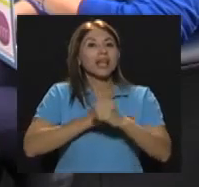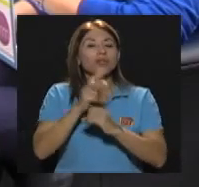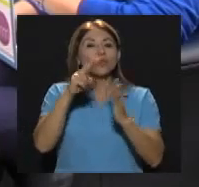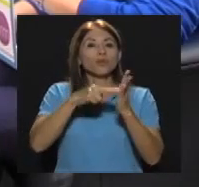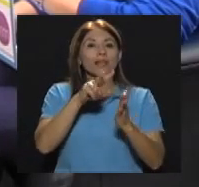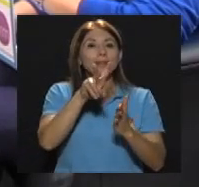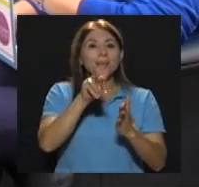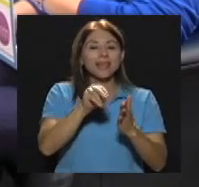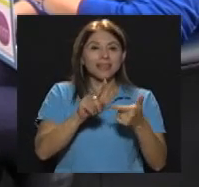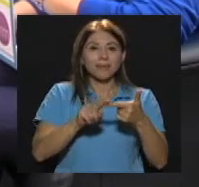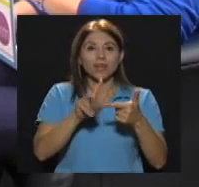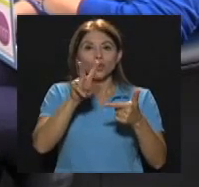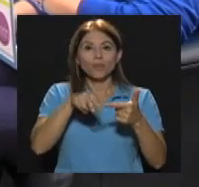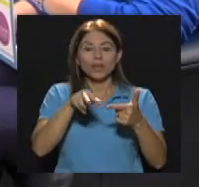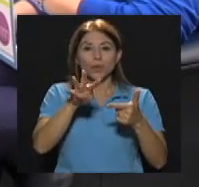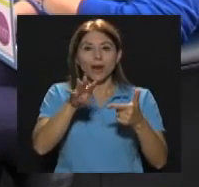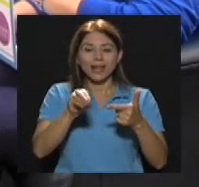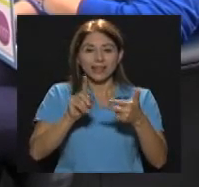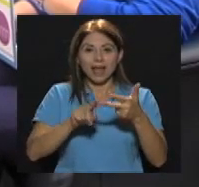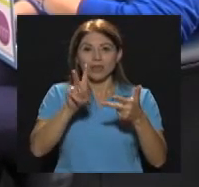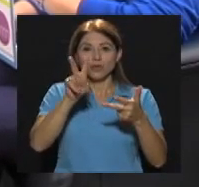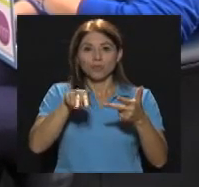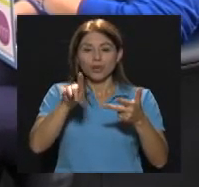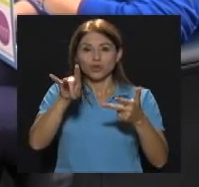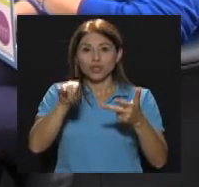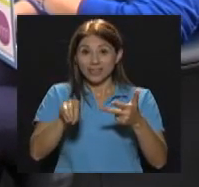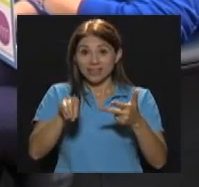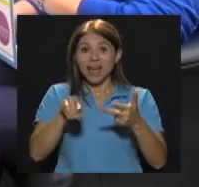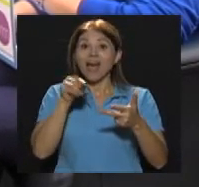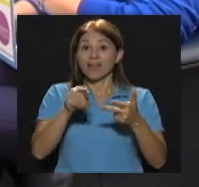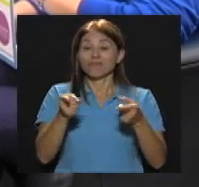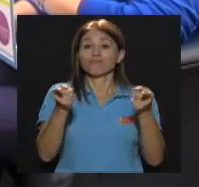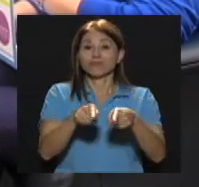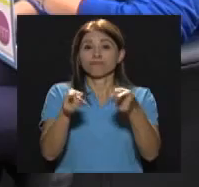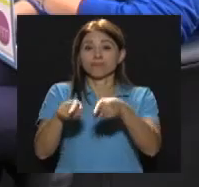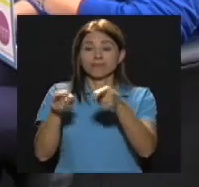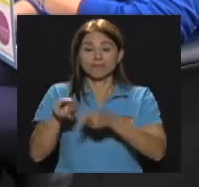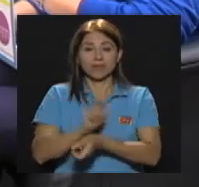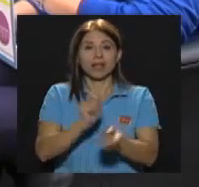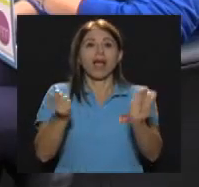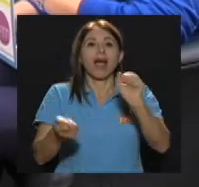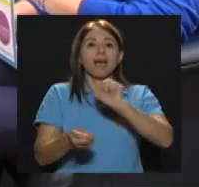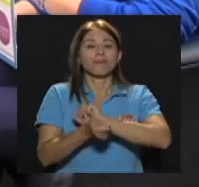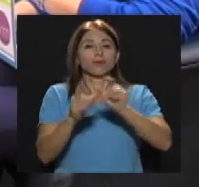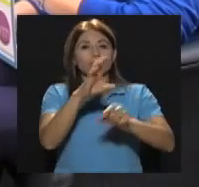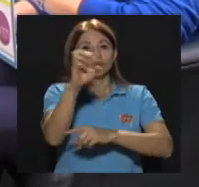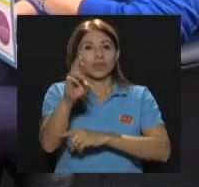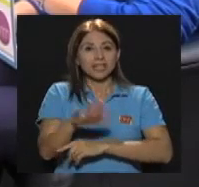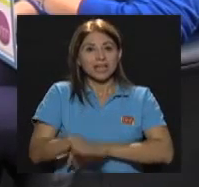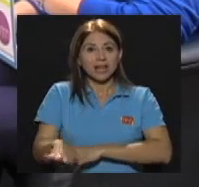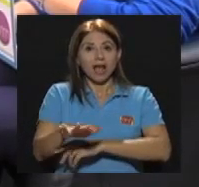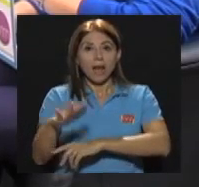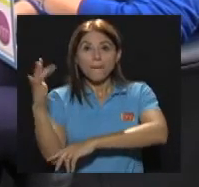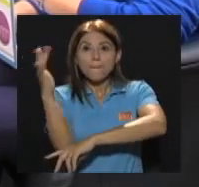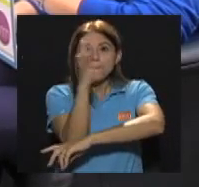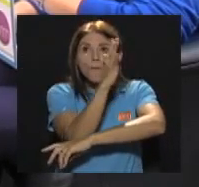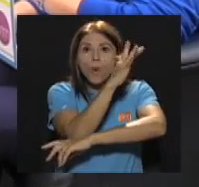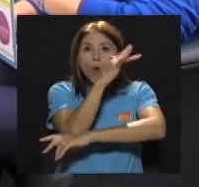donde va a haber cambios efectivamente en las zonas de vida de Costa Rica, en donde los bosques tropicales húmedos se pueden